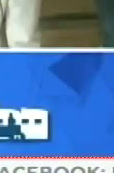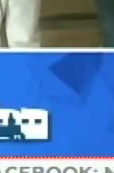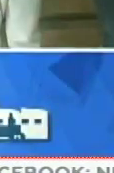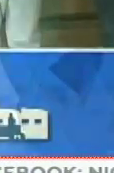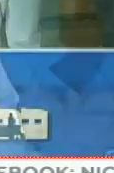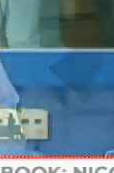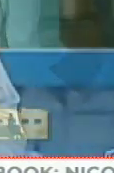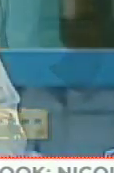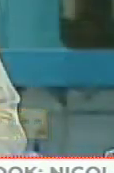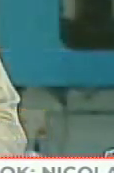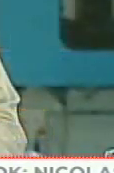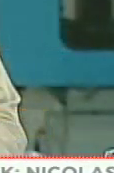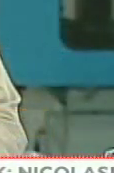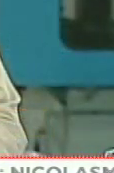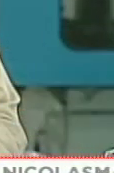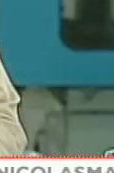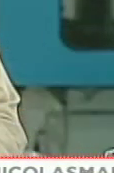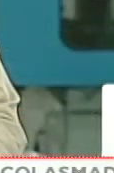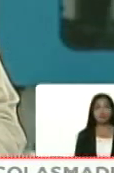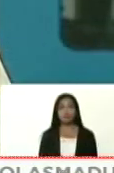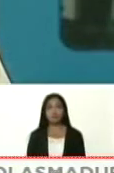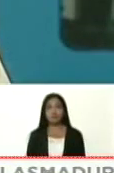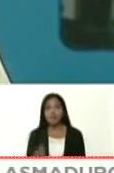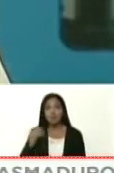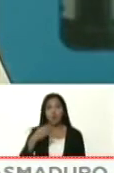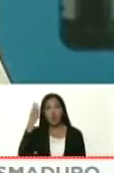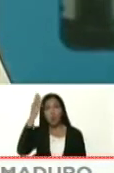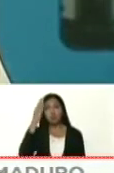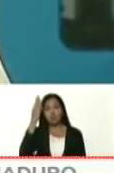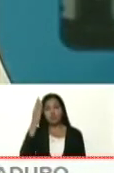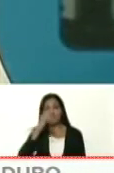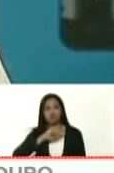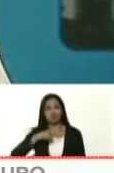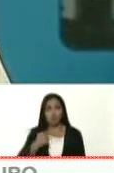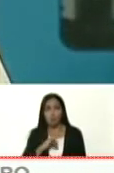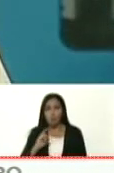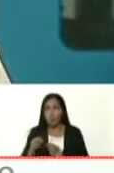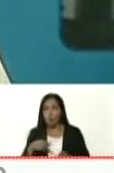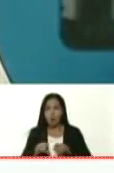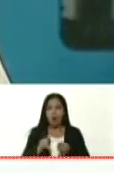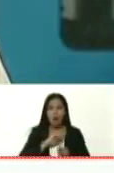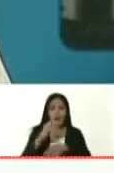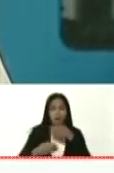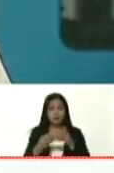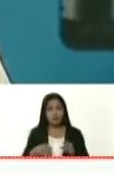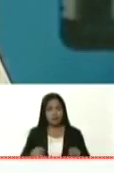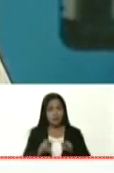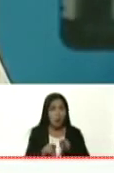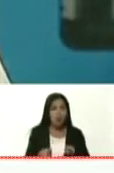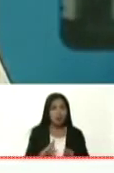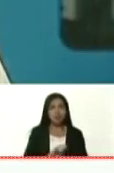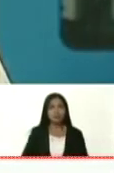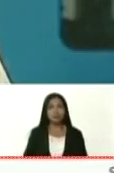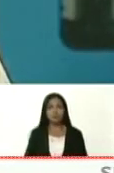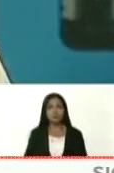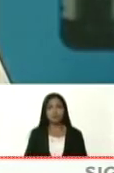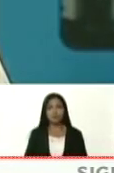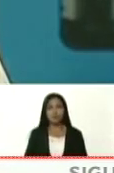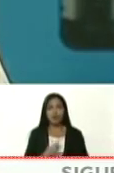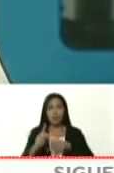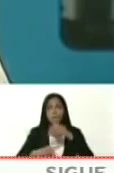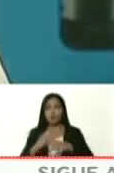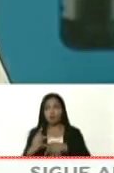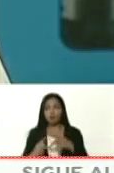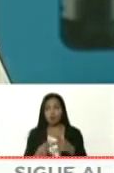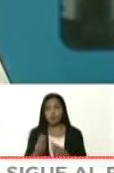Tenemos plena conciencia de lo que tenemos que hacer. La producción